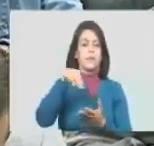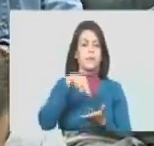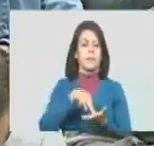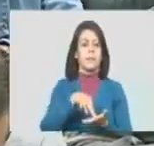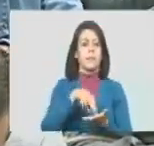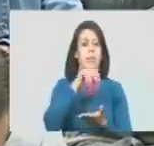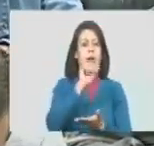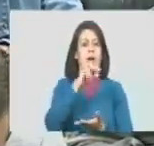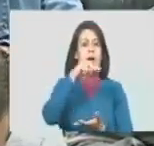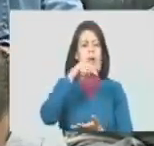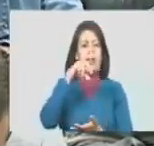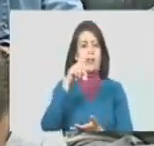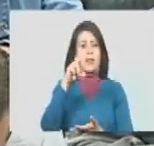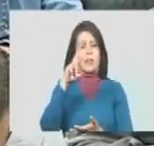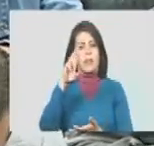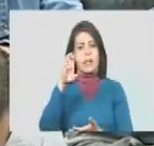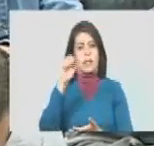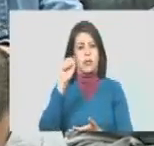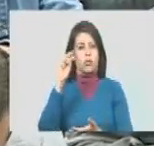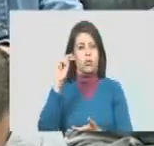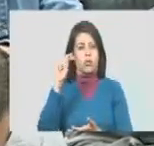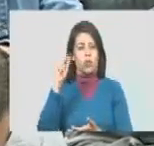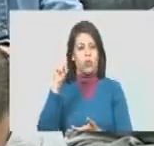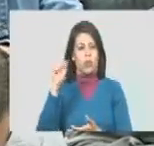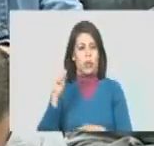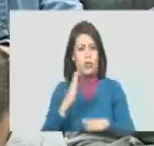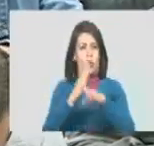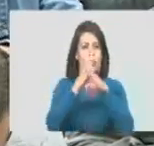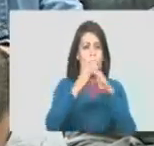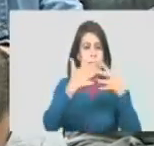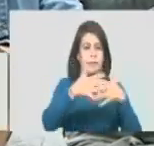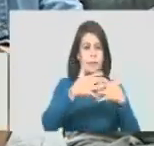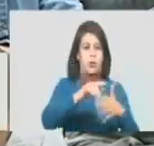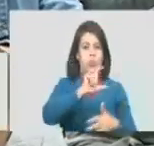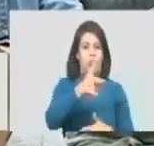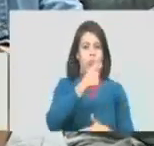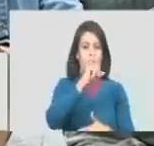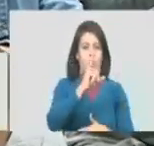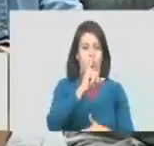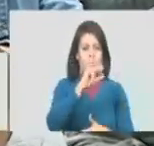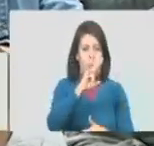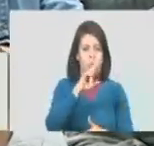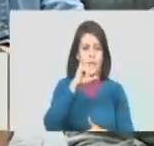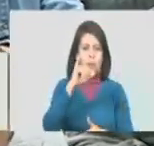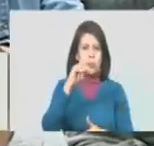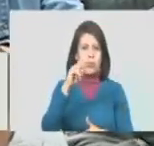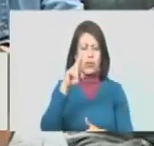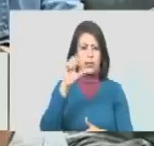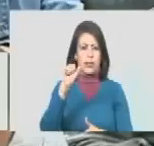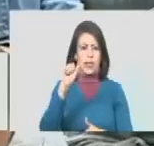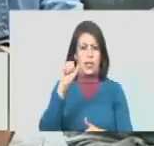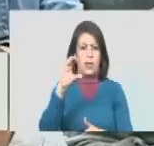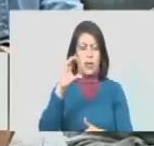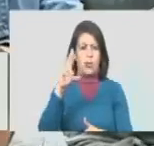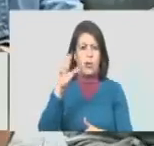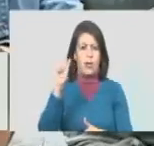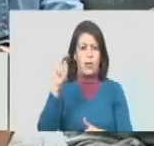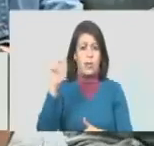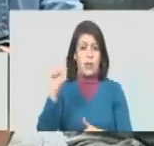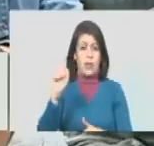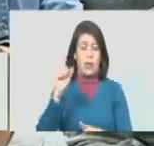cimarrón Andresote en contra de la compañía guipuzcoana. Además, Yaracuy, nosotras y nosotros